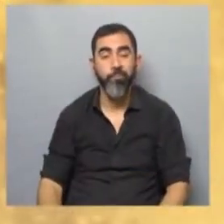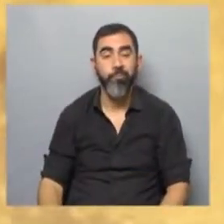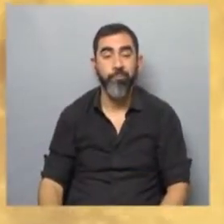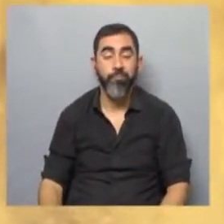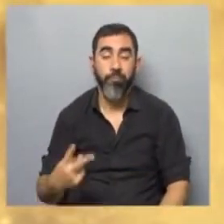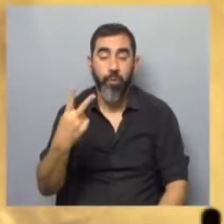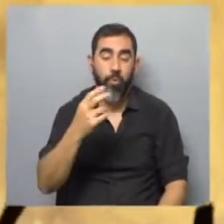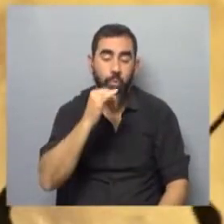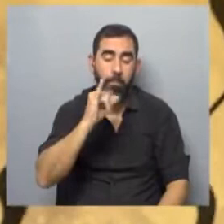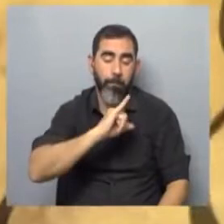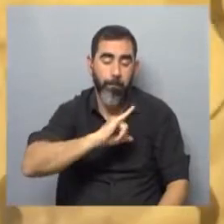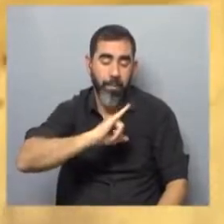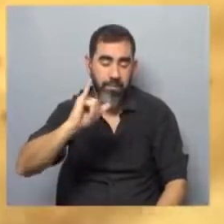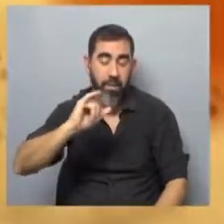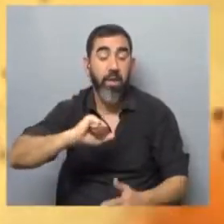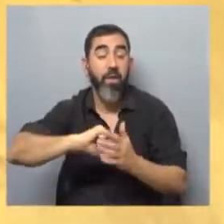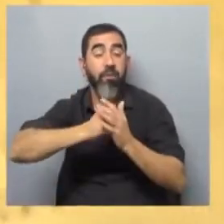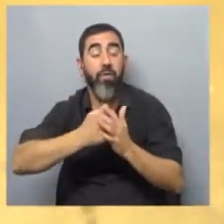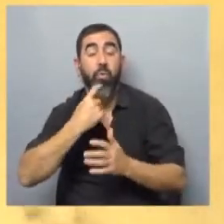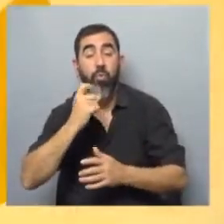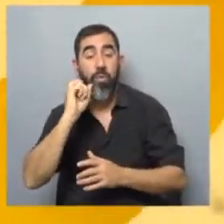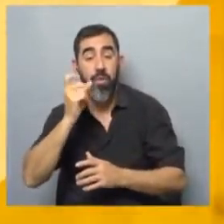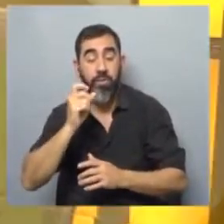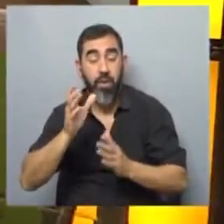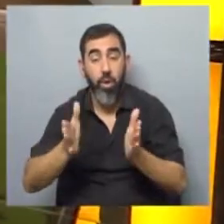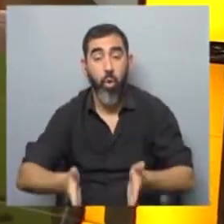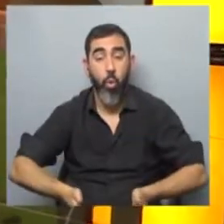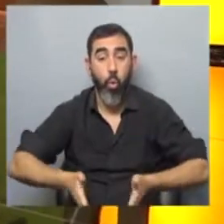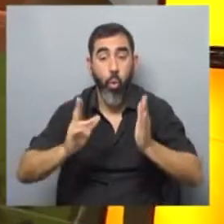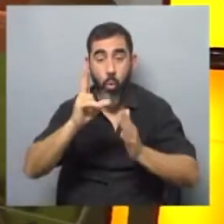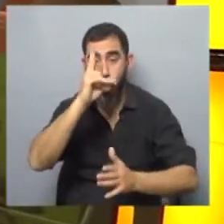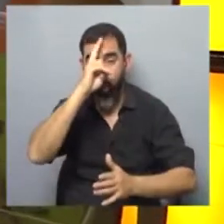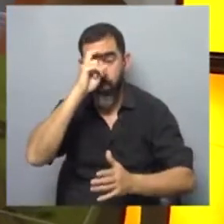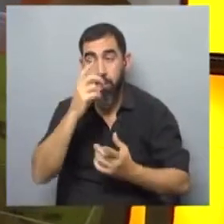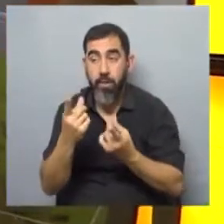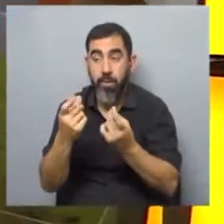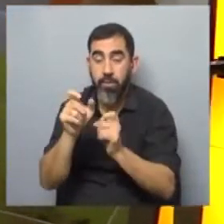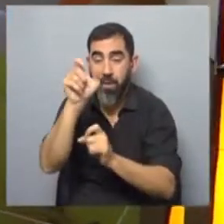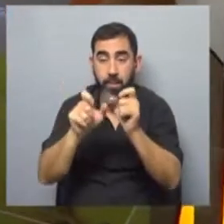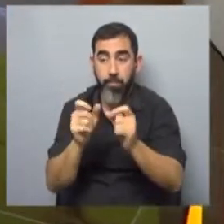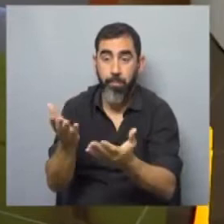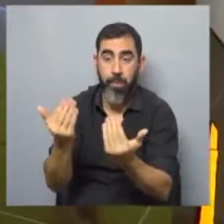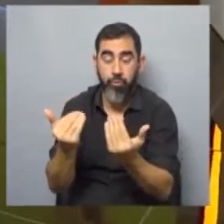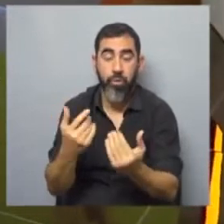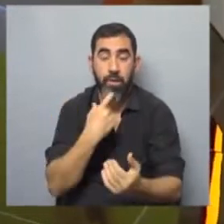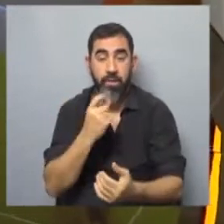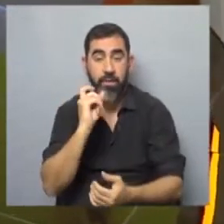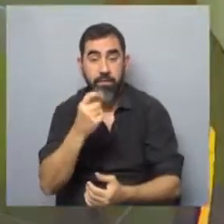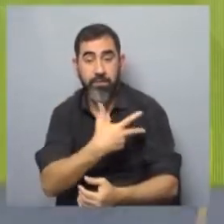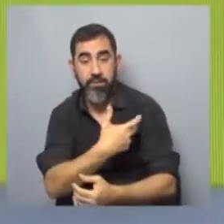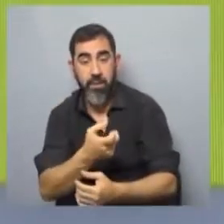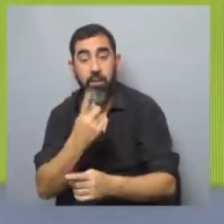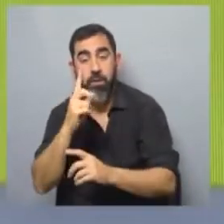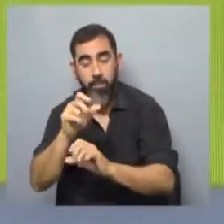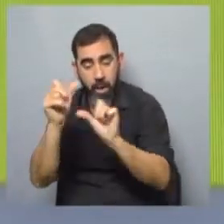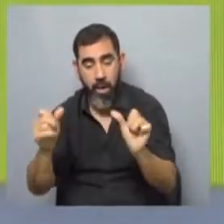están el Banco de Sangre del Hospital de Clínicas quiere seguir recibiendo sangre, pero además hace